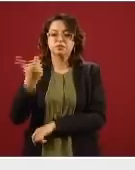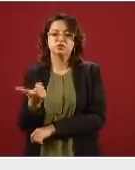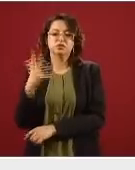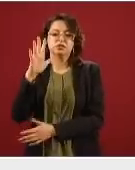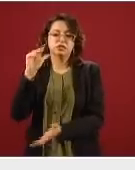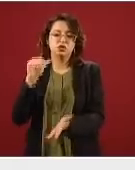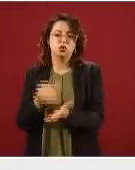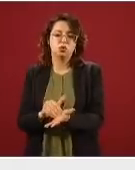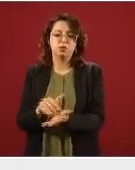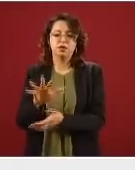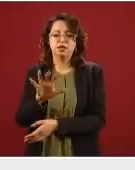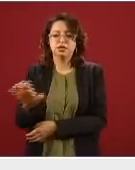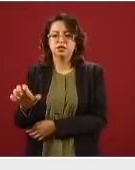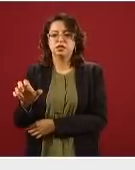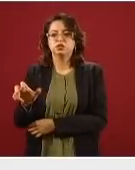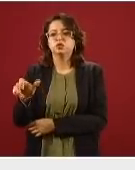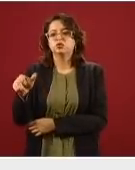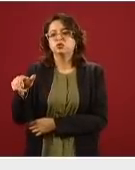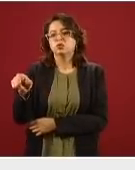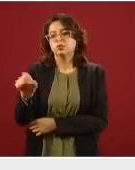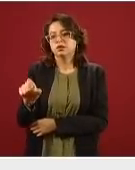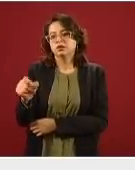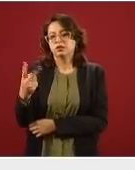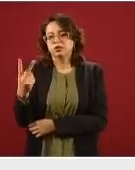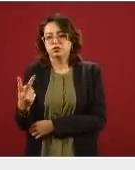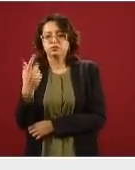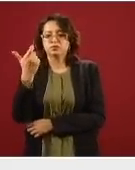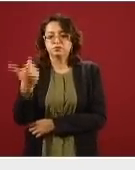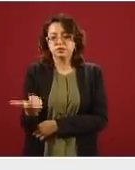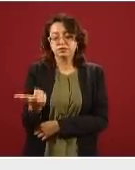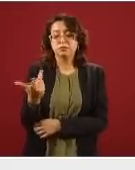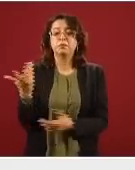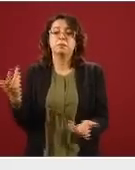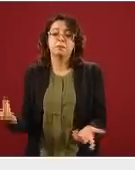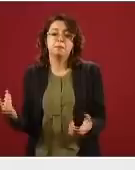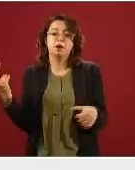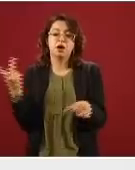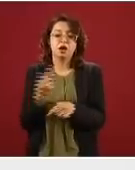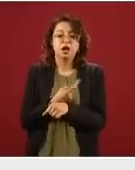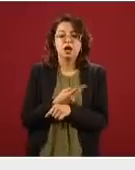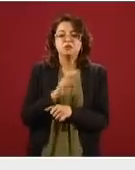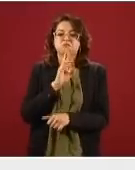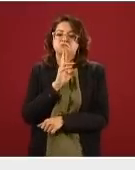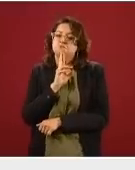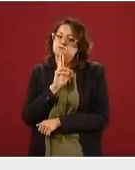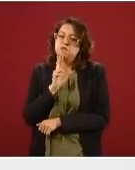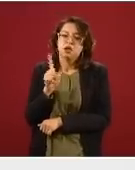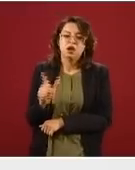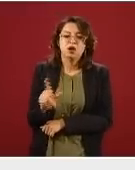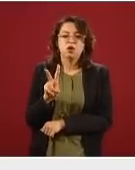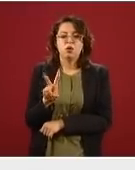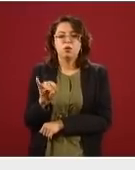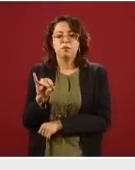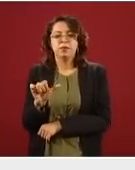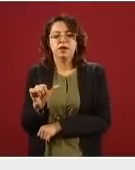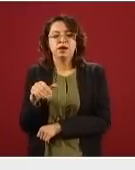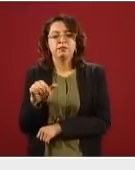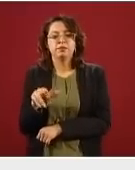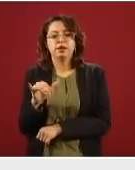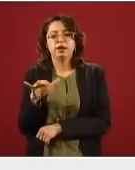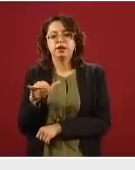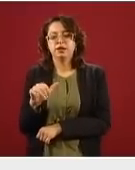este análisis podemos ver que conviene más enviarlo con vía Américas, porque vía Américas por